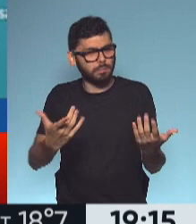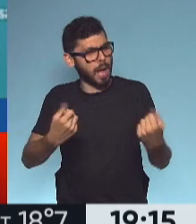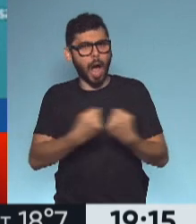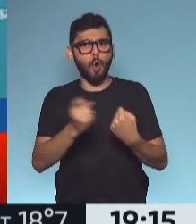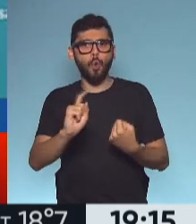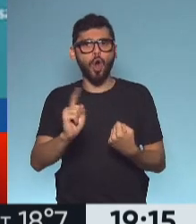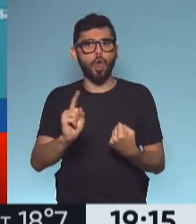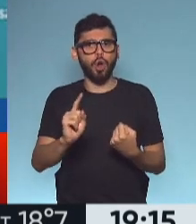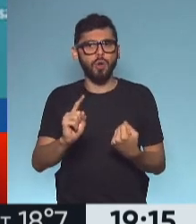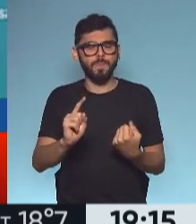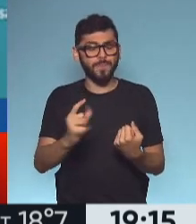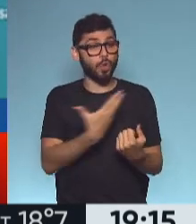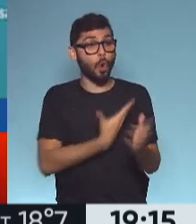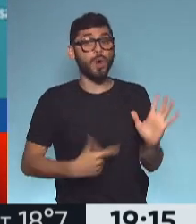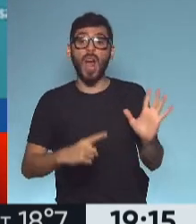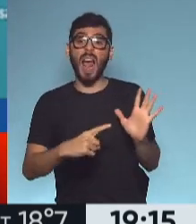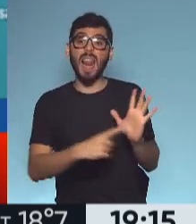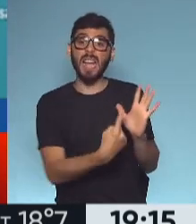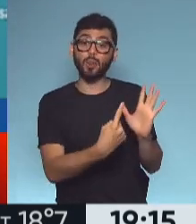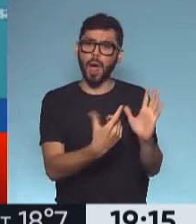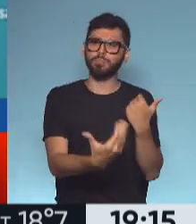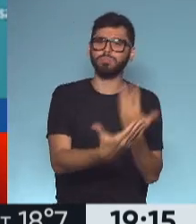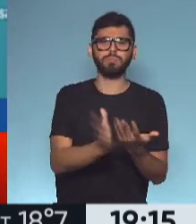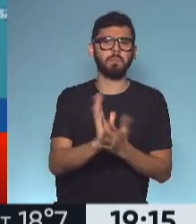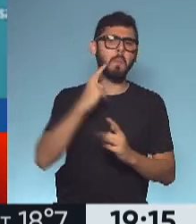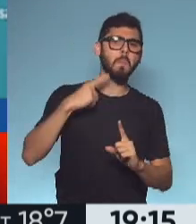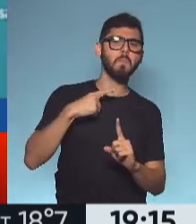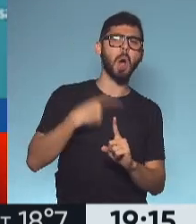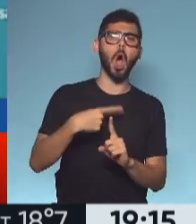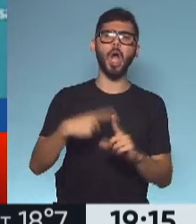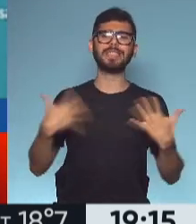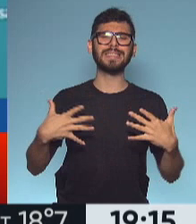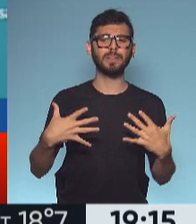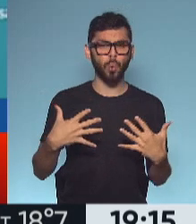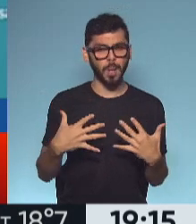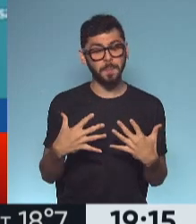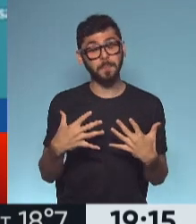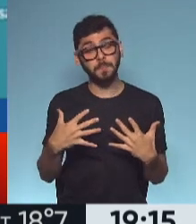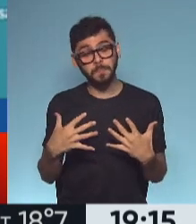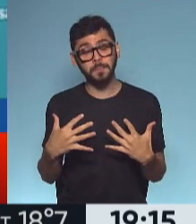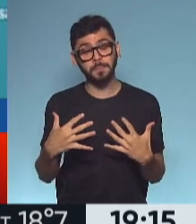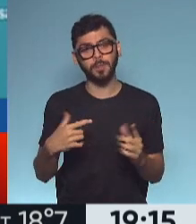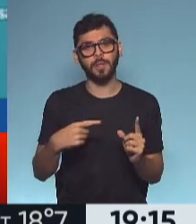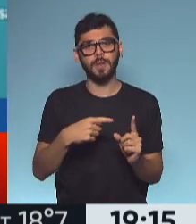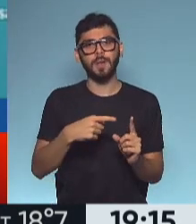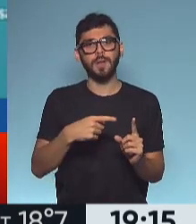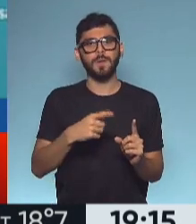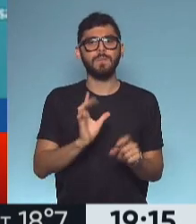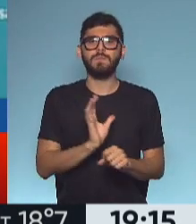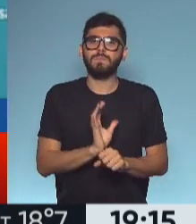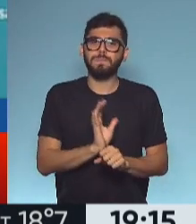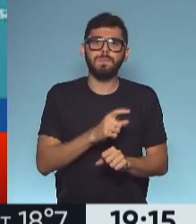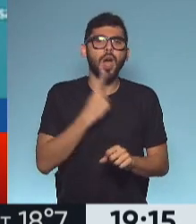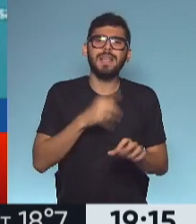El gobierno de la ciudad llevó una postura muy optimista, una postura de que tenían